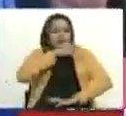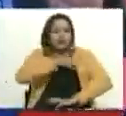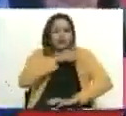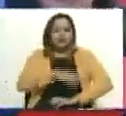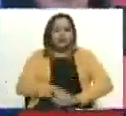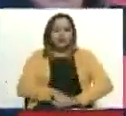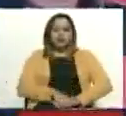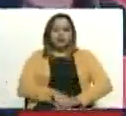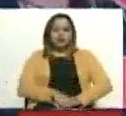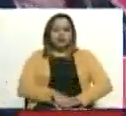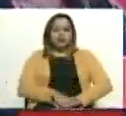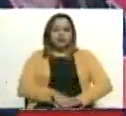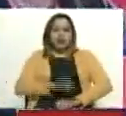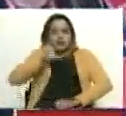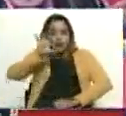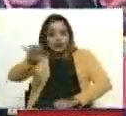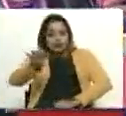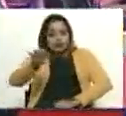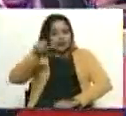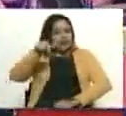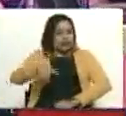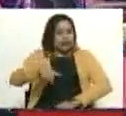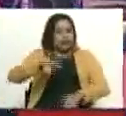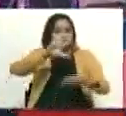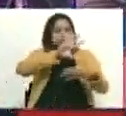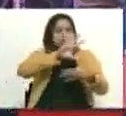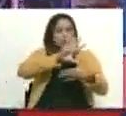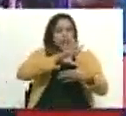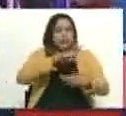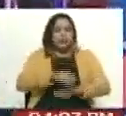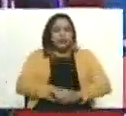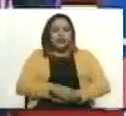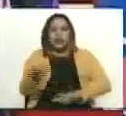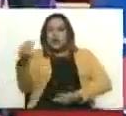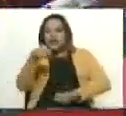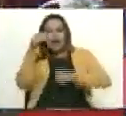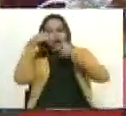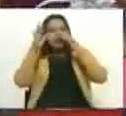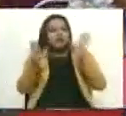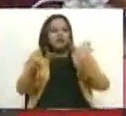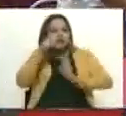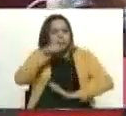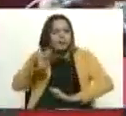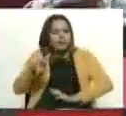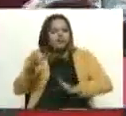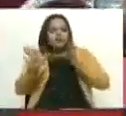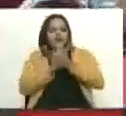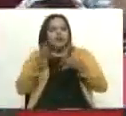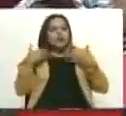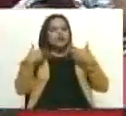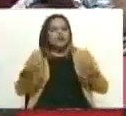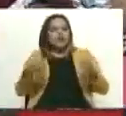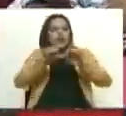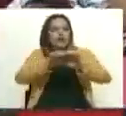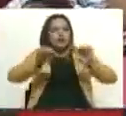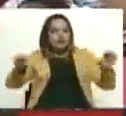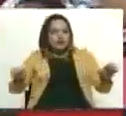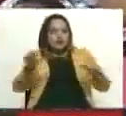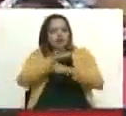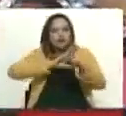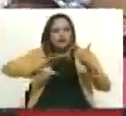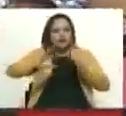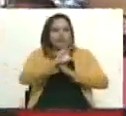de el país de este continente que más había atendido a su población en salud, en educación, en